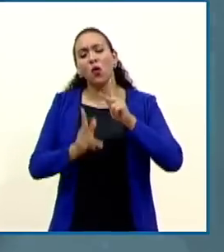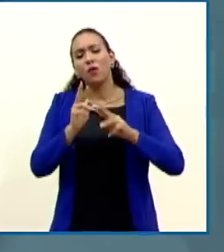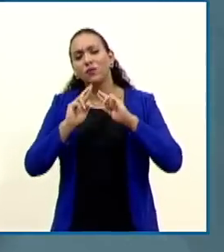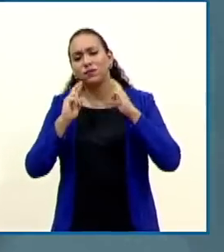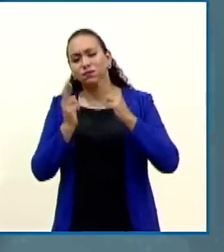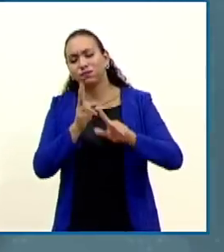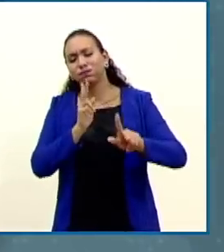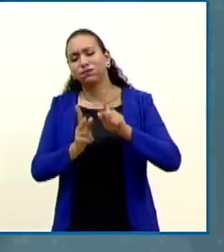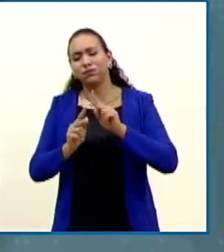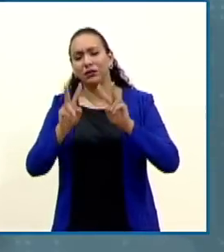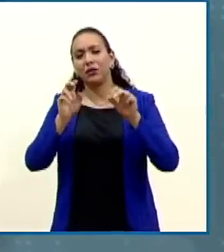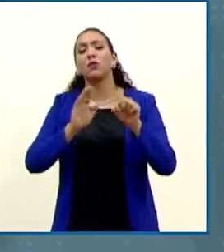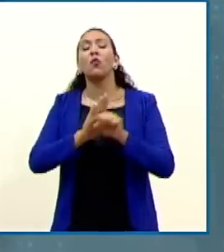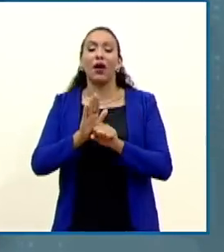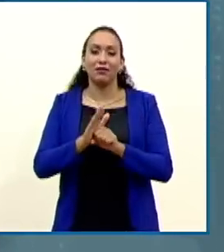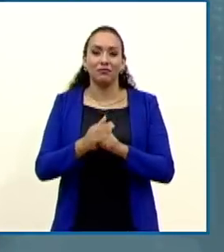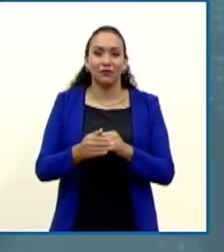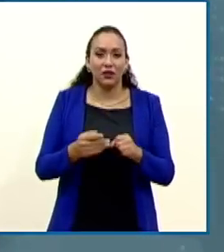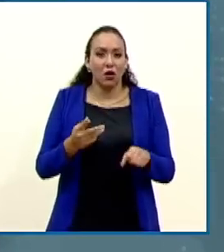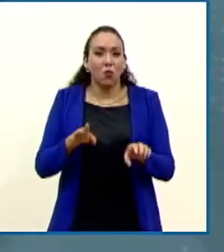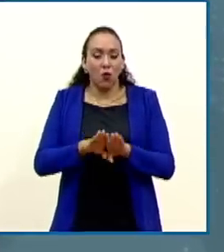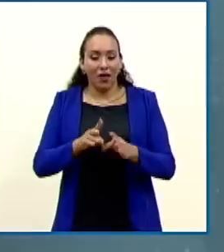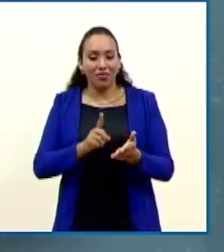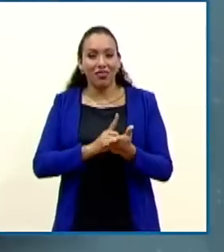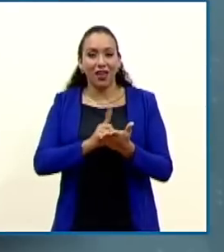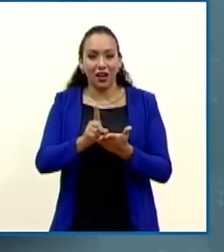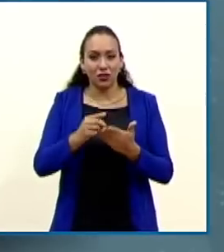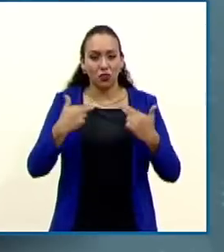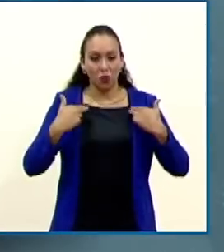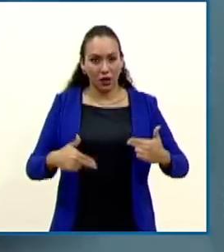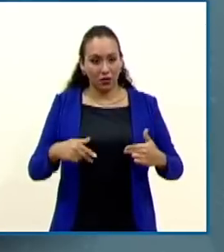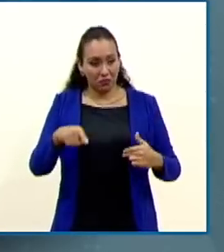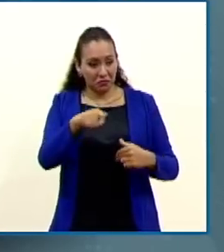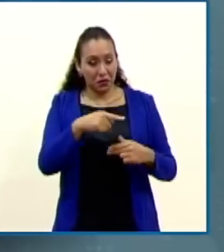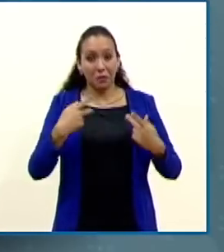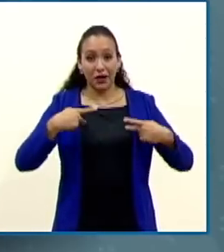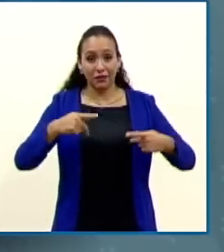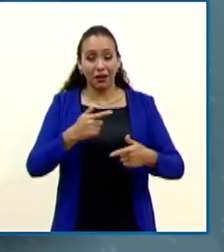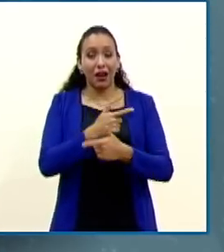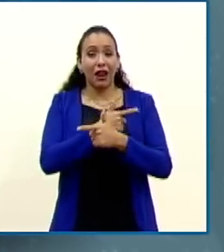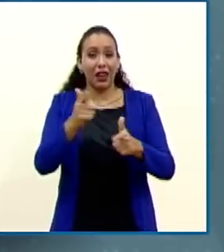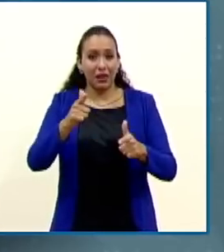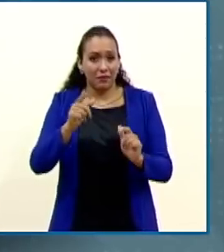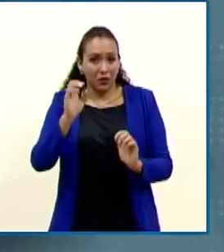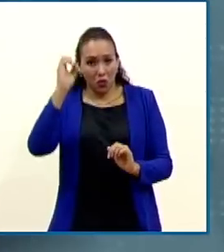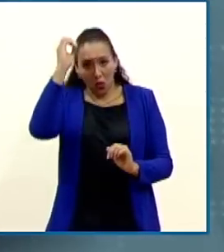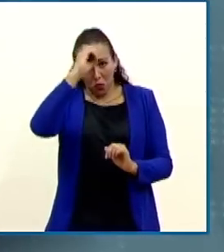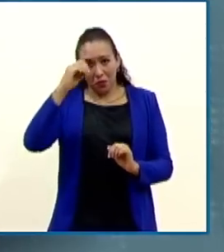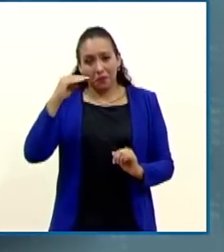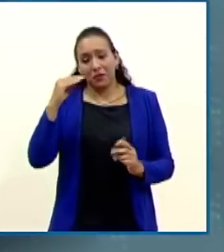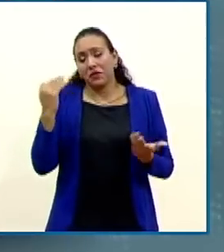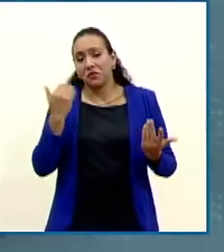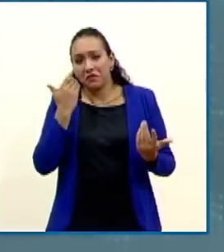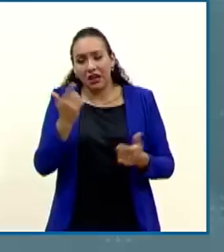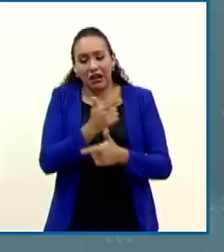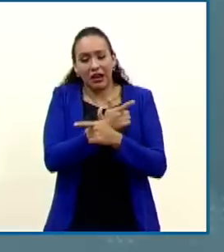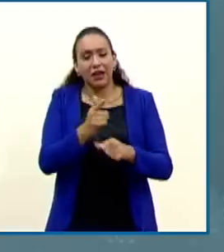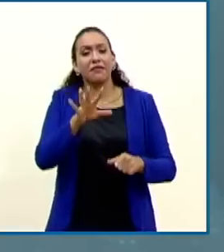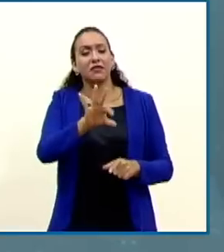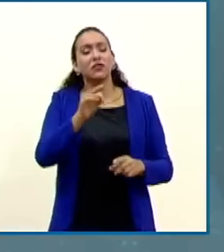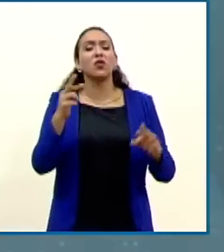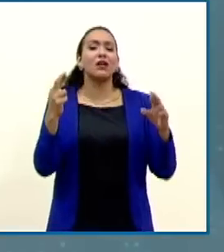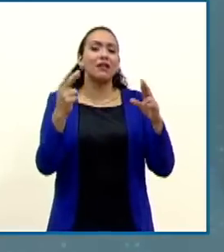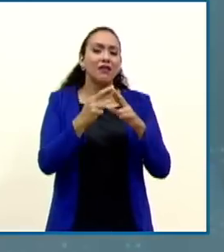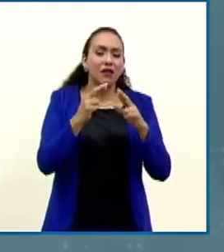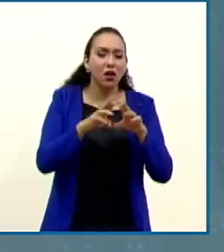los desafíos del derecho humano a la libertad religiosa, en el que especialistas abordaron temas como la pluralidad, la laicidad